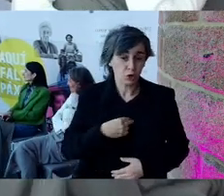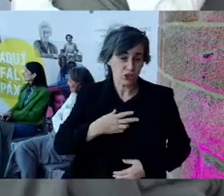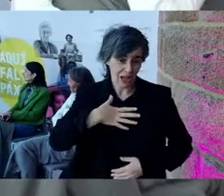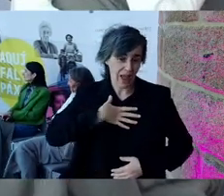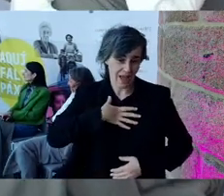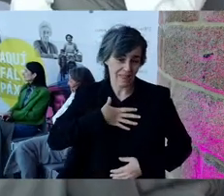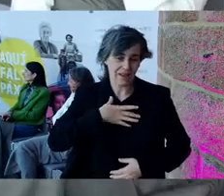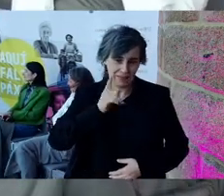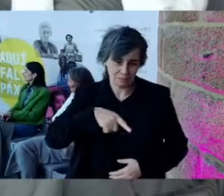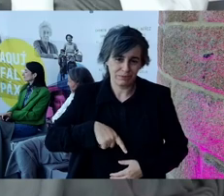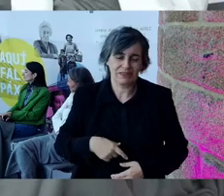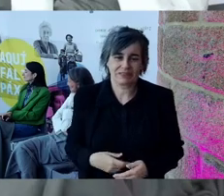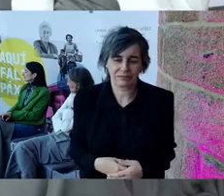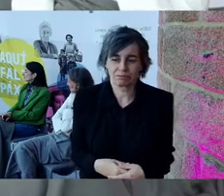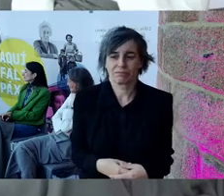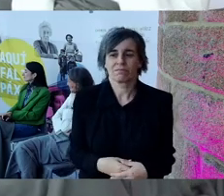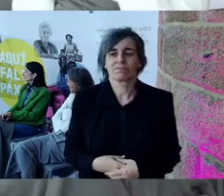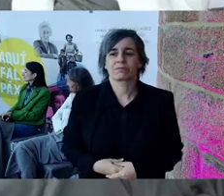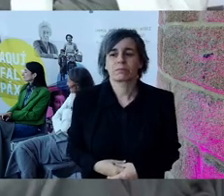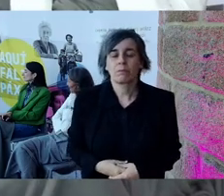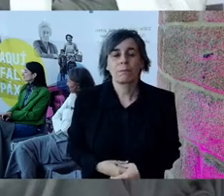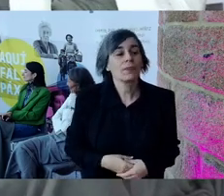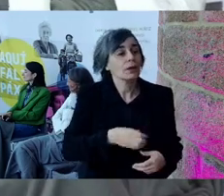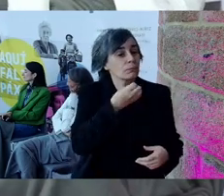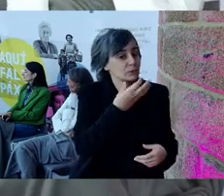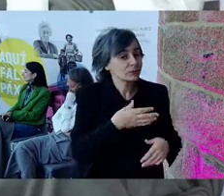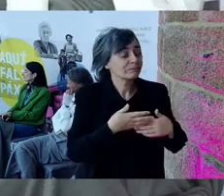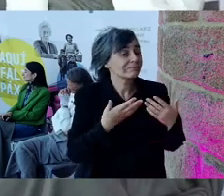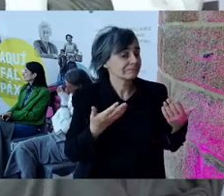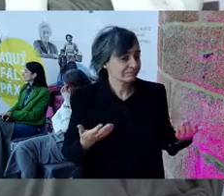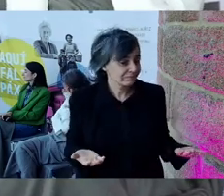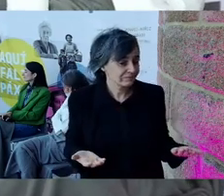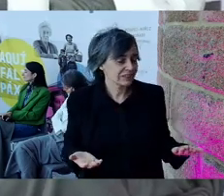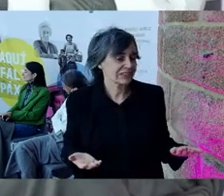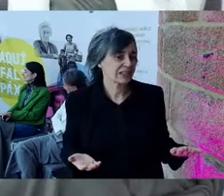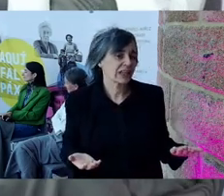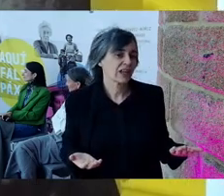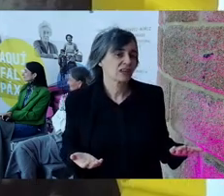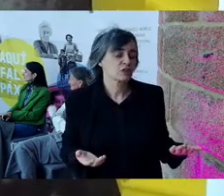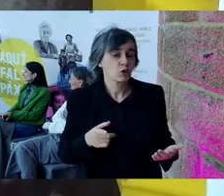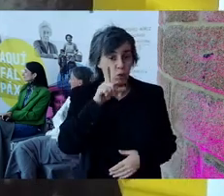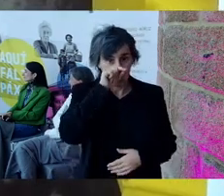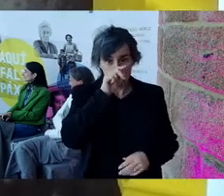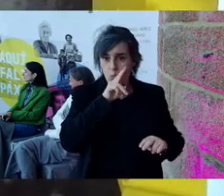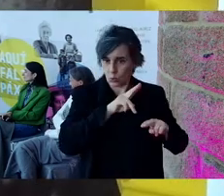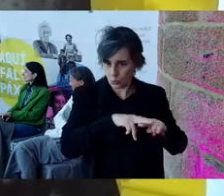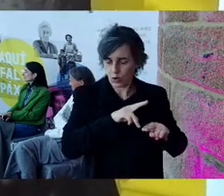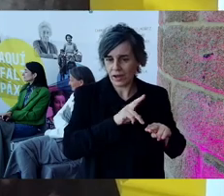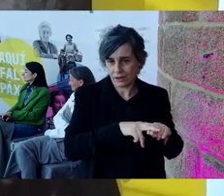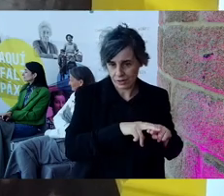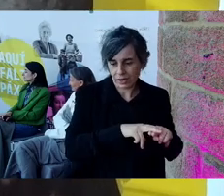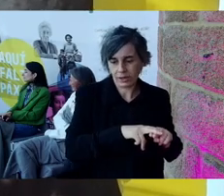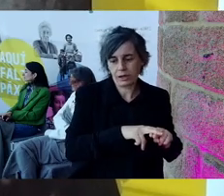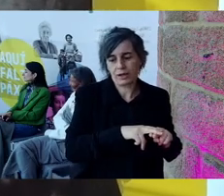la compostelana aquella famosa, el Códice Calistino. Bueno, a cosa é que Urraca,